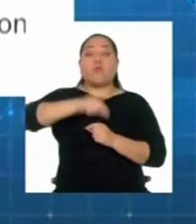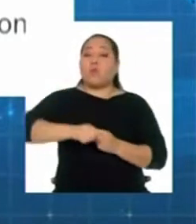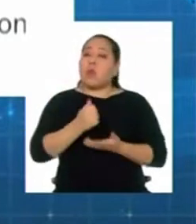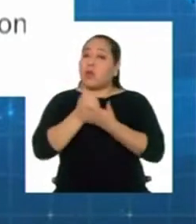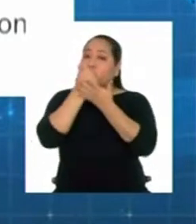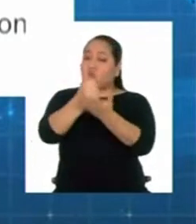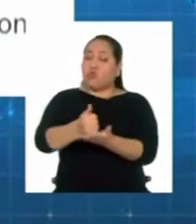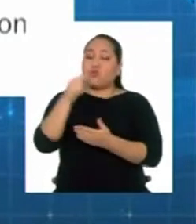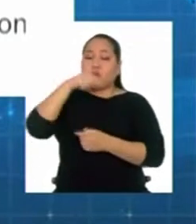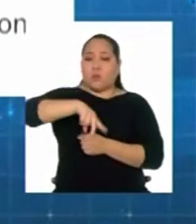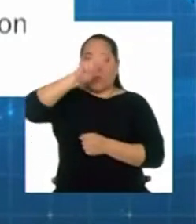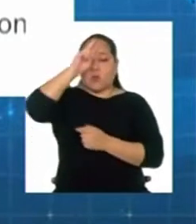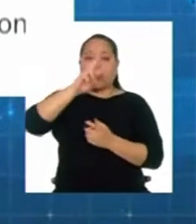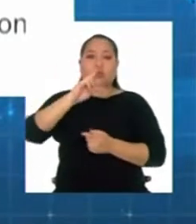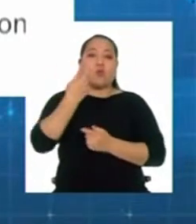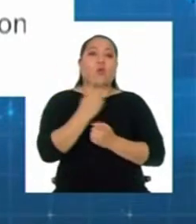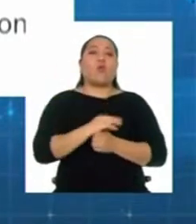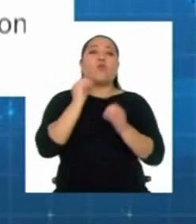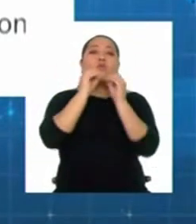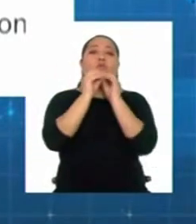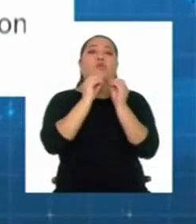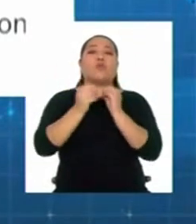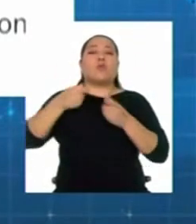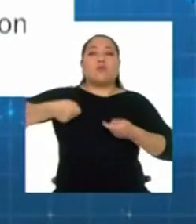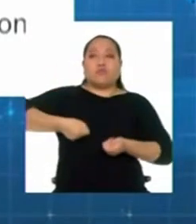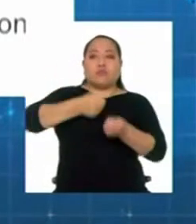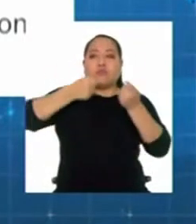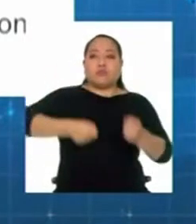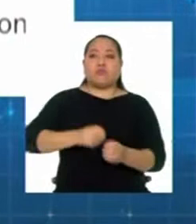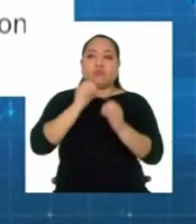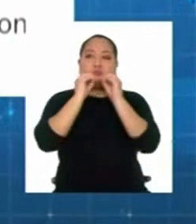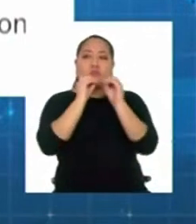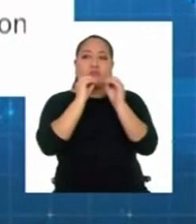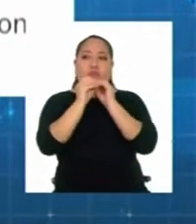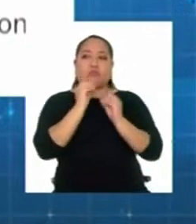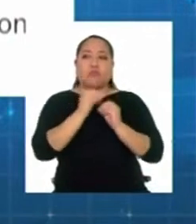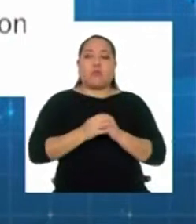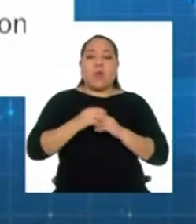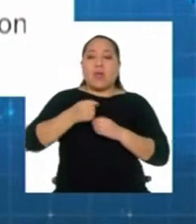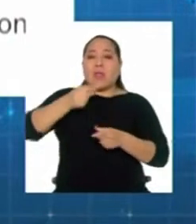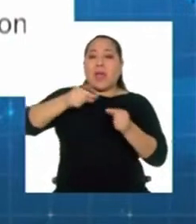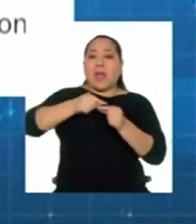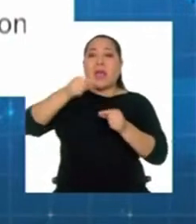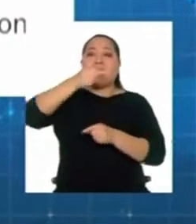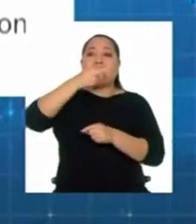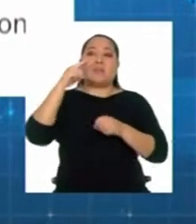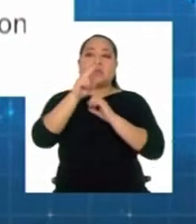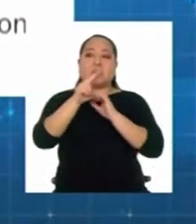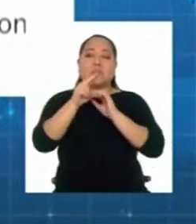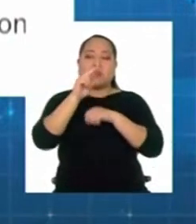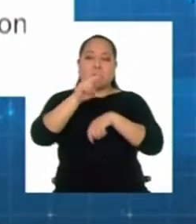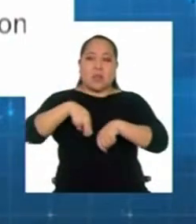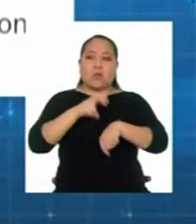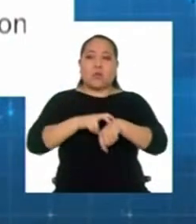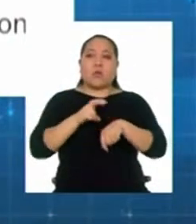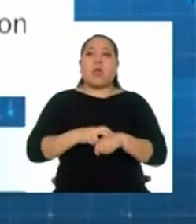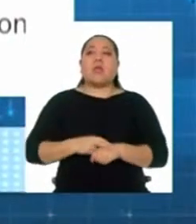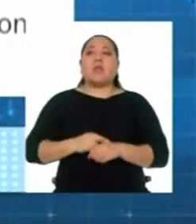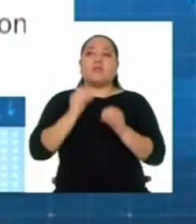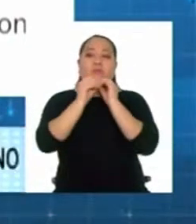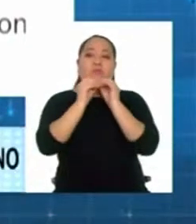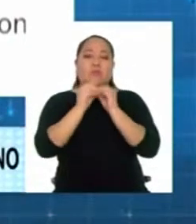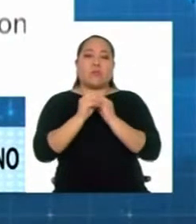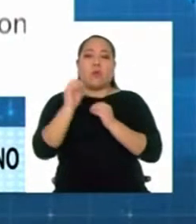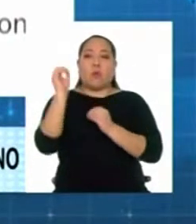Perú. Segunda reforma agraria, renegociación y masificación del gas natural, reforma tributaria, cerca del 60% de la